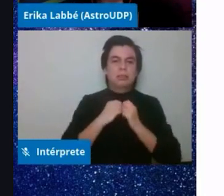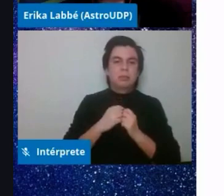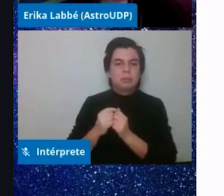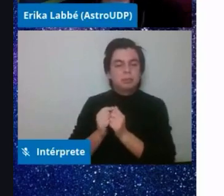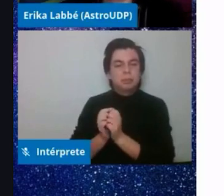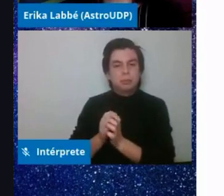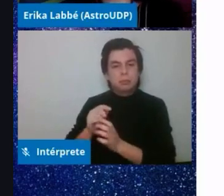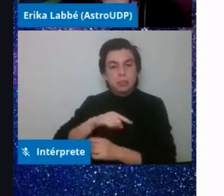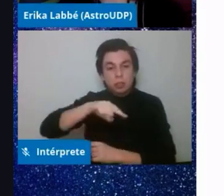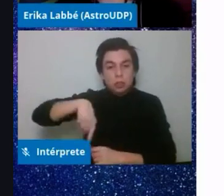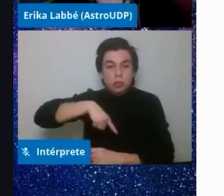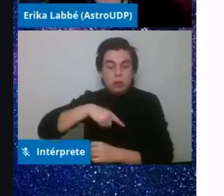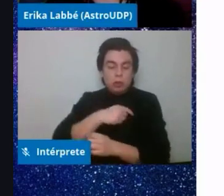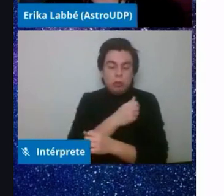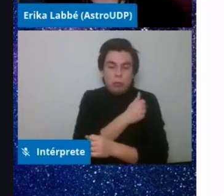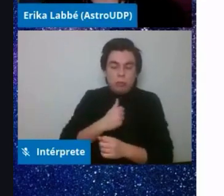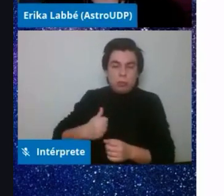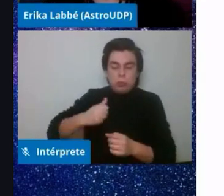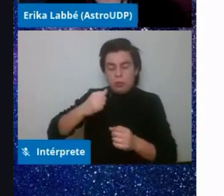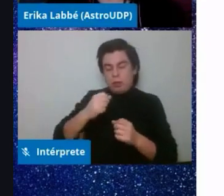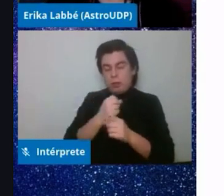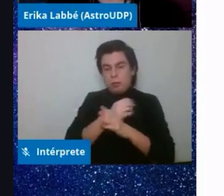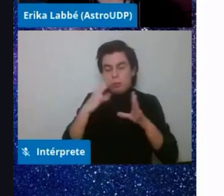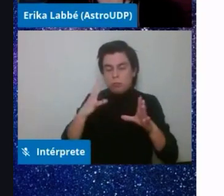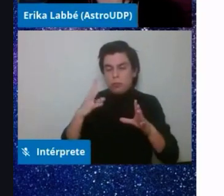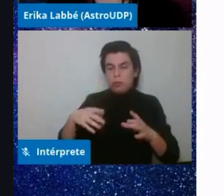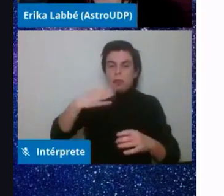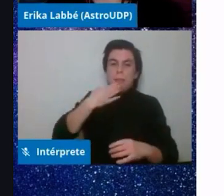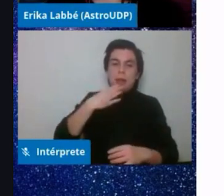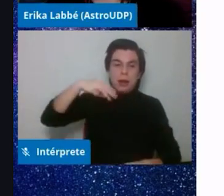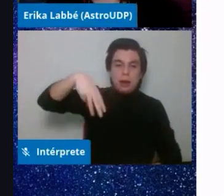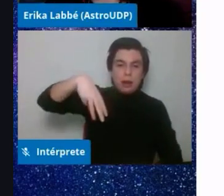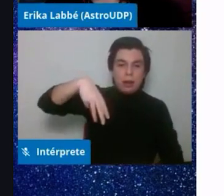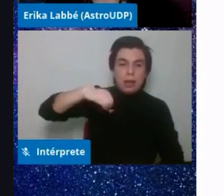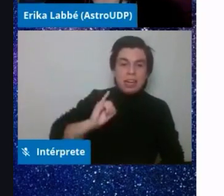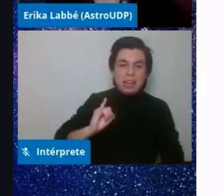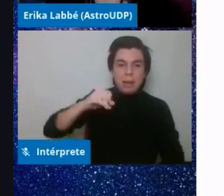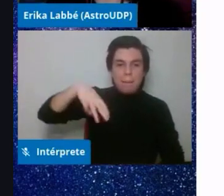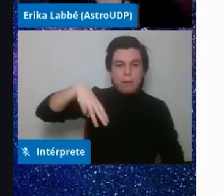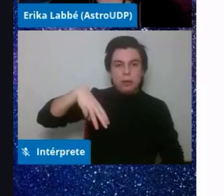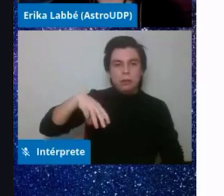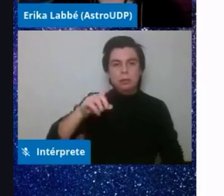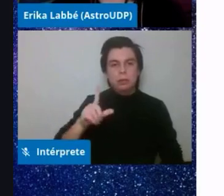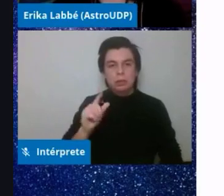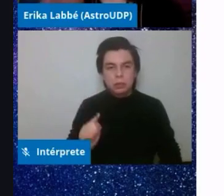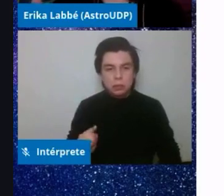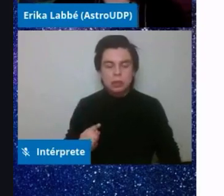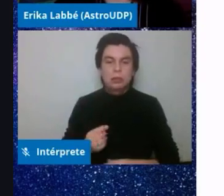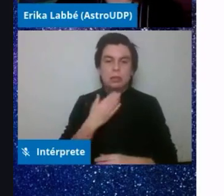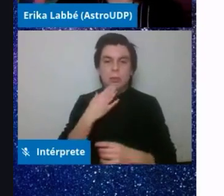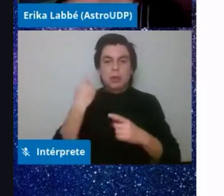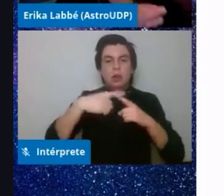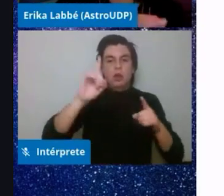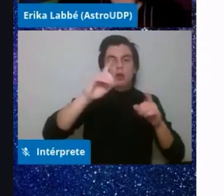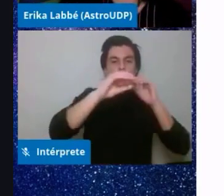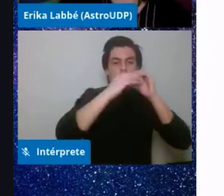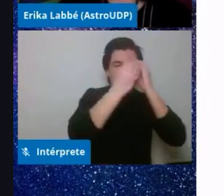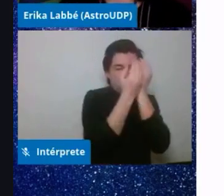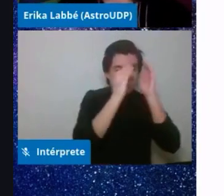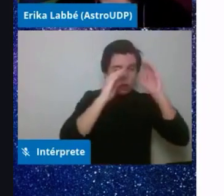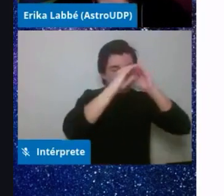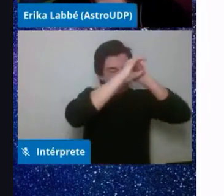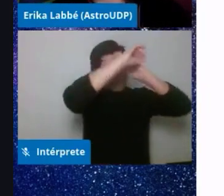cosas inclusivas. Está el Instituto Milenio de Astrofísica también, el AWI NRAO, que son observatorios de Estados Unidos que